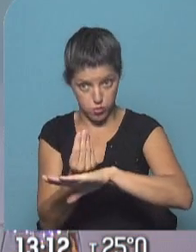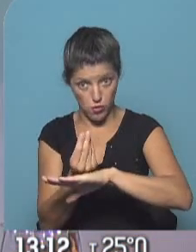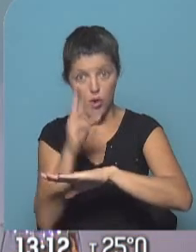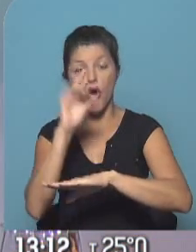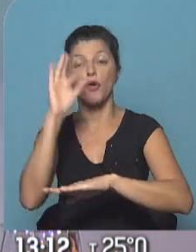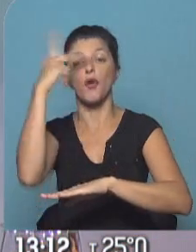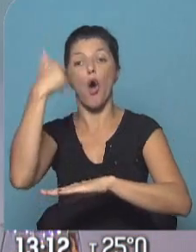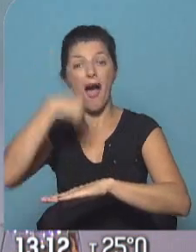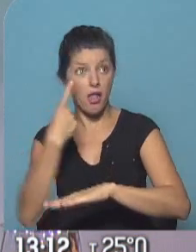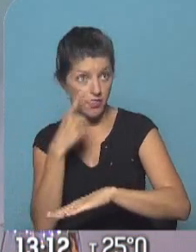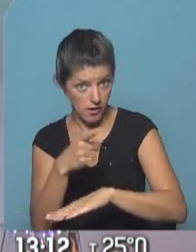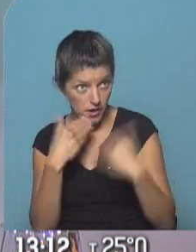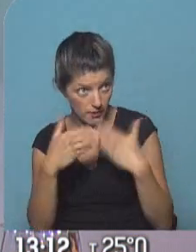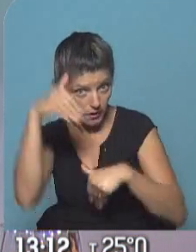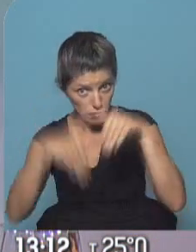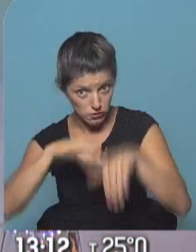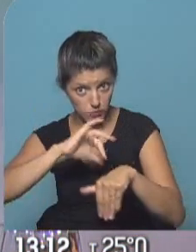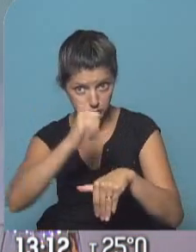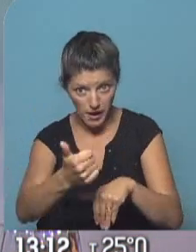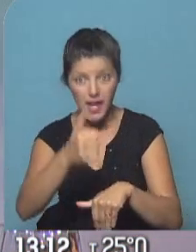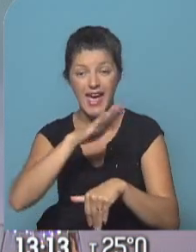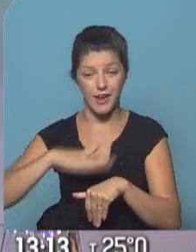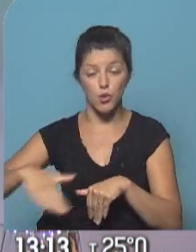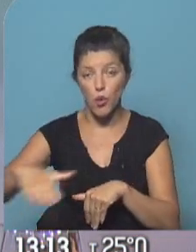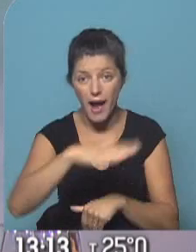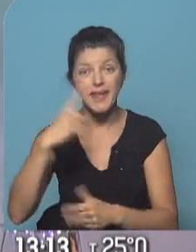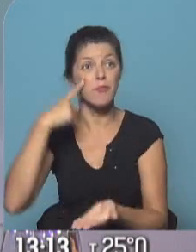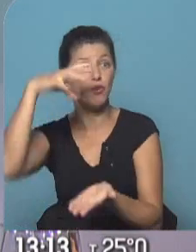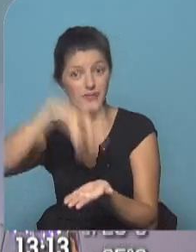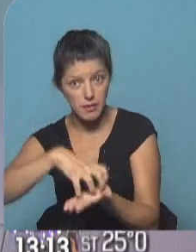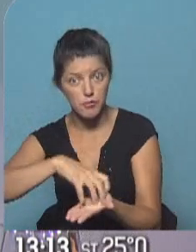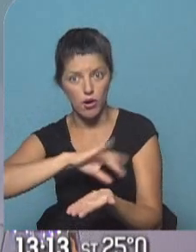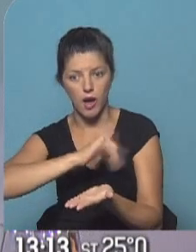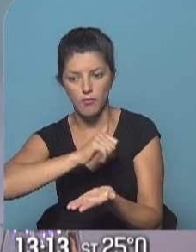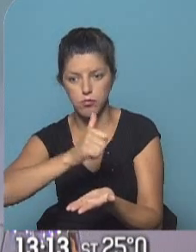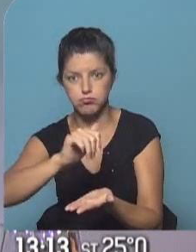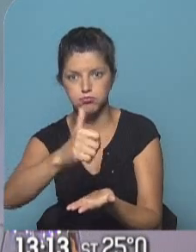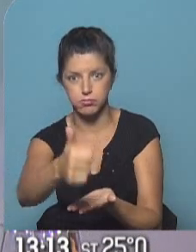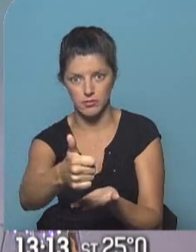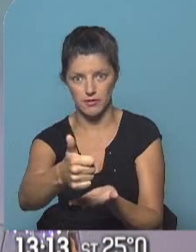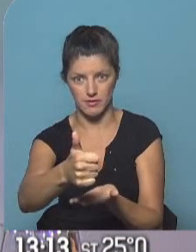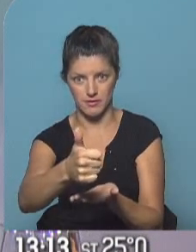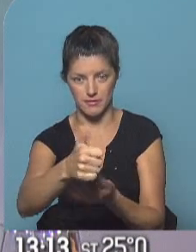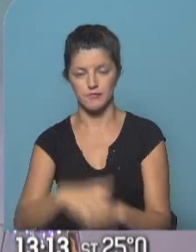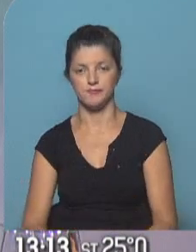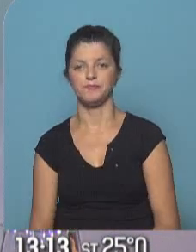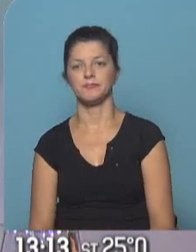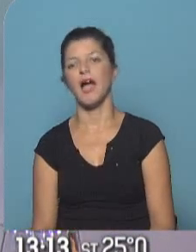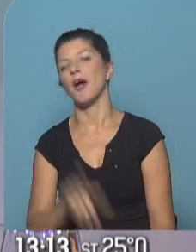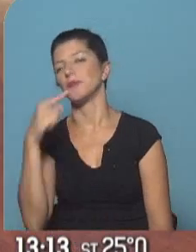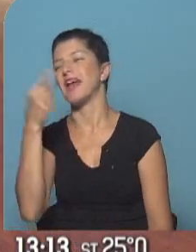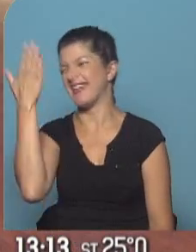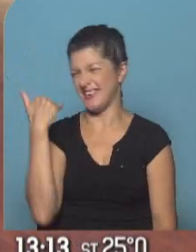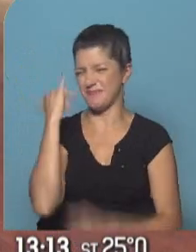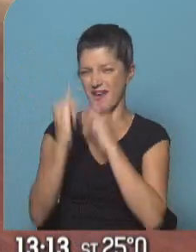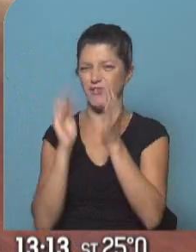Han ganado en elecciones locales, elecciones municipales, de otros lados, están en el poder de alguna manera. Lo que pasa es que el botón, como ustedes hablaban